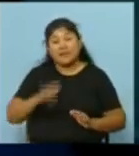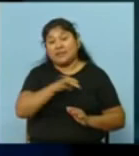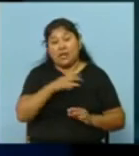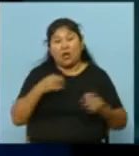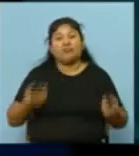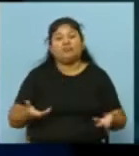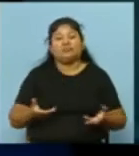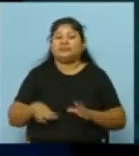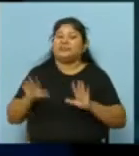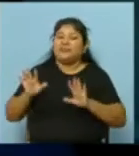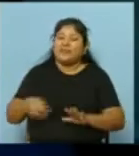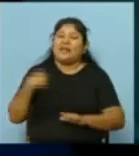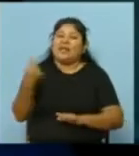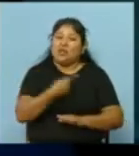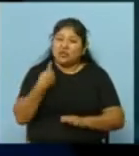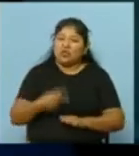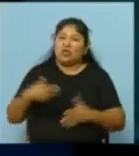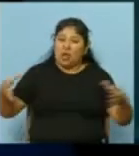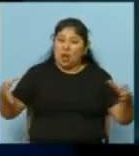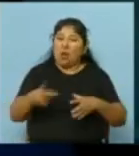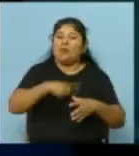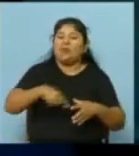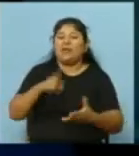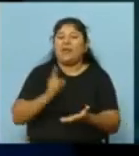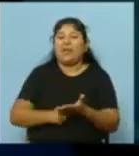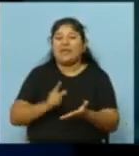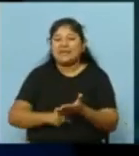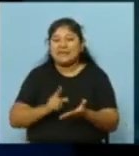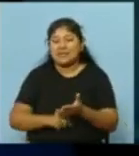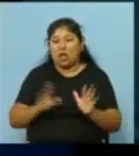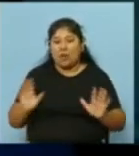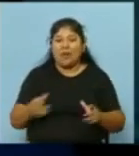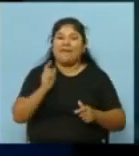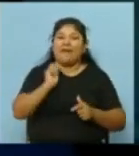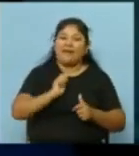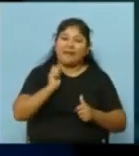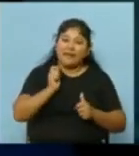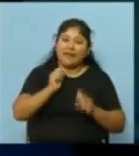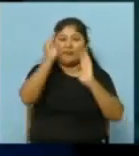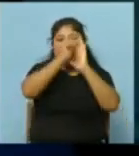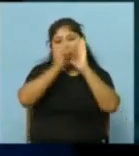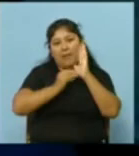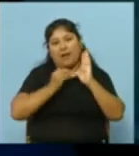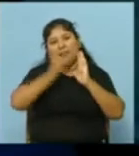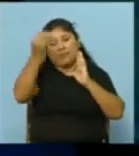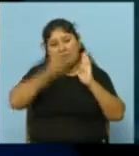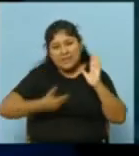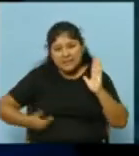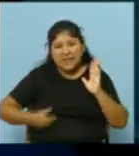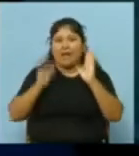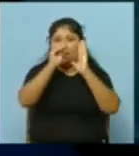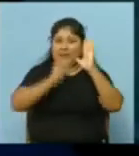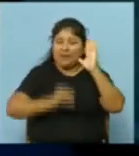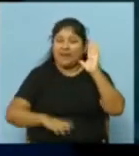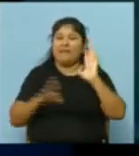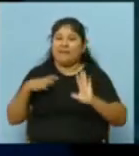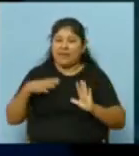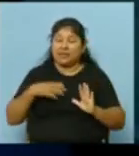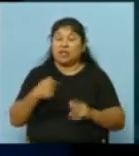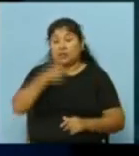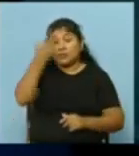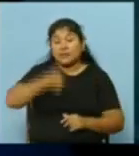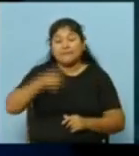distintas candidatura la verdad que para mí sería un orgullo volver a representar al frente de los trabajadores en esta elección como